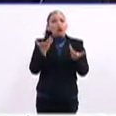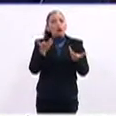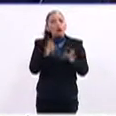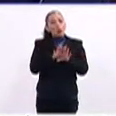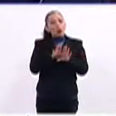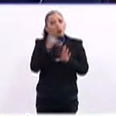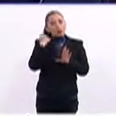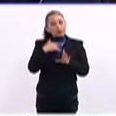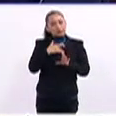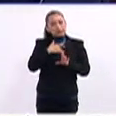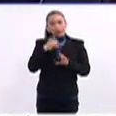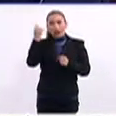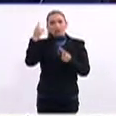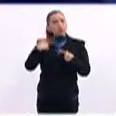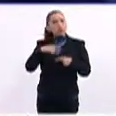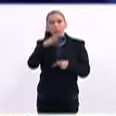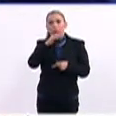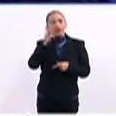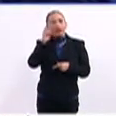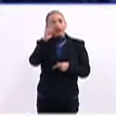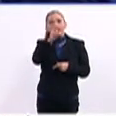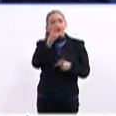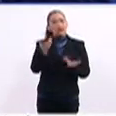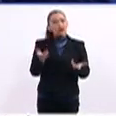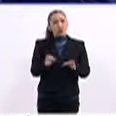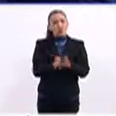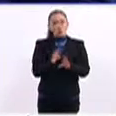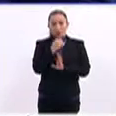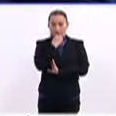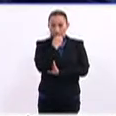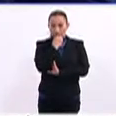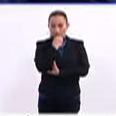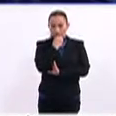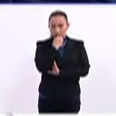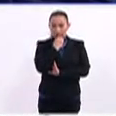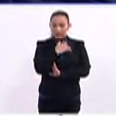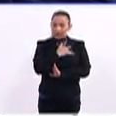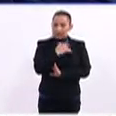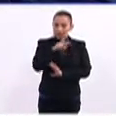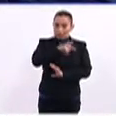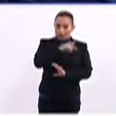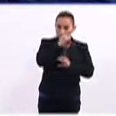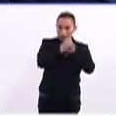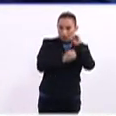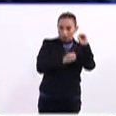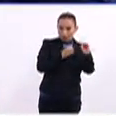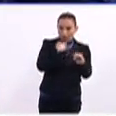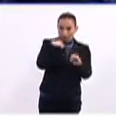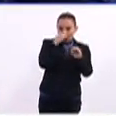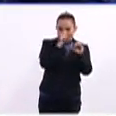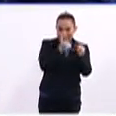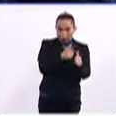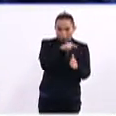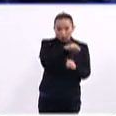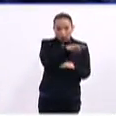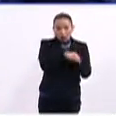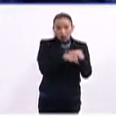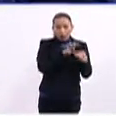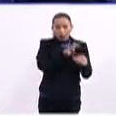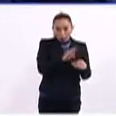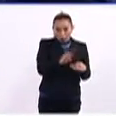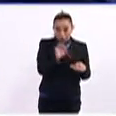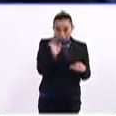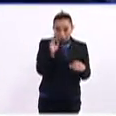hacer más consciente que hay personas que no pueden ver. Entonces, toda mi obra siempre tiene, cada vez que es